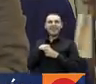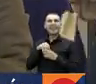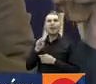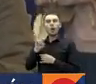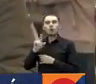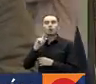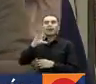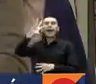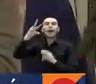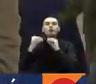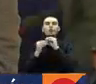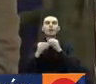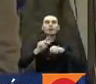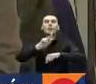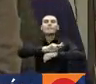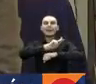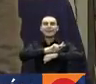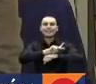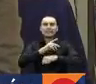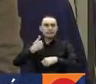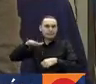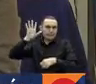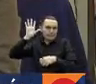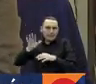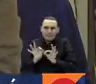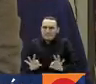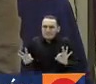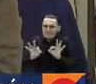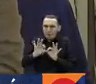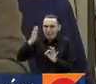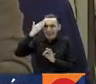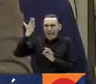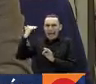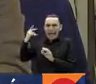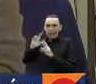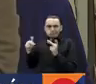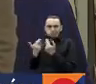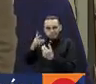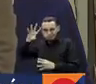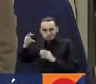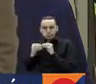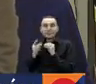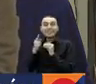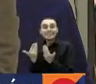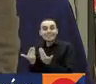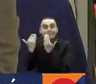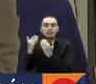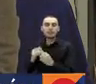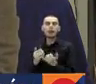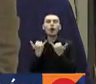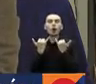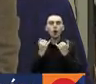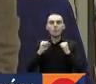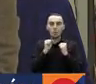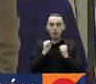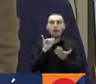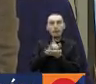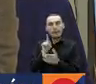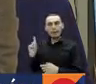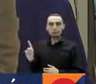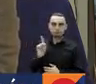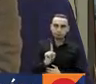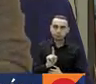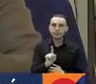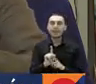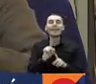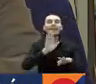de París, uno de los más importantes de las pasadas cumbres COP. Pues él hoy le hizo desde aquí, desde Bogotá, desde la Feria del Libro, un llamado a los